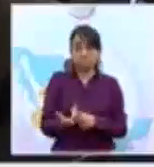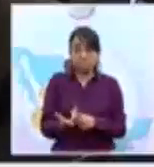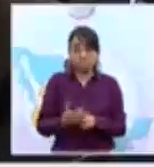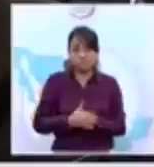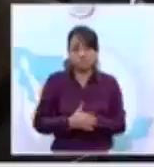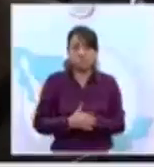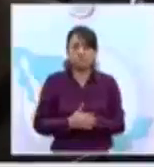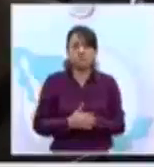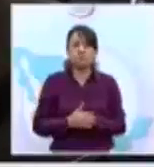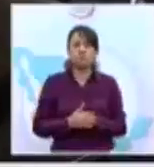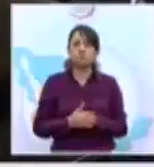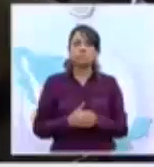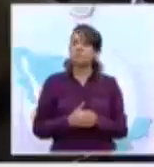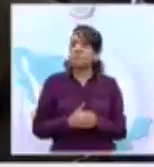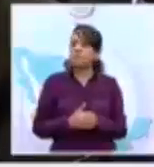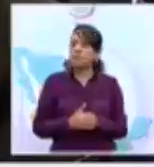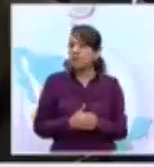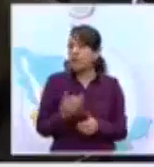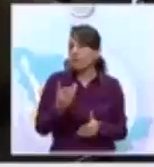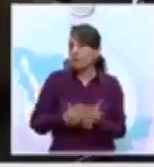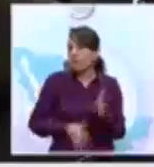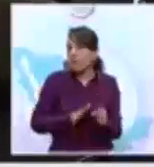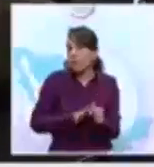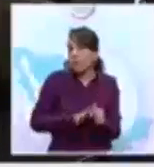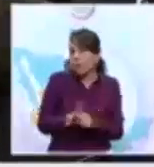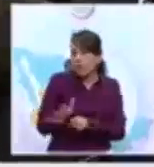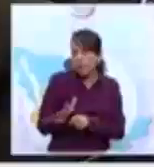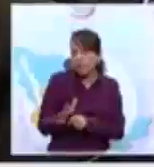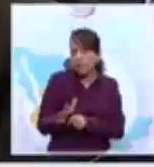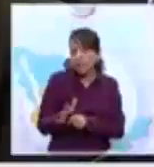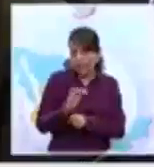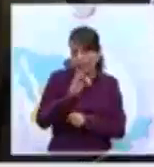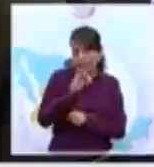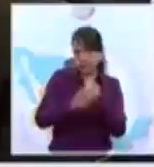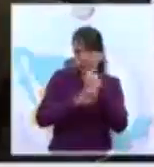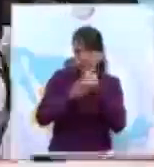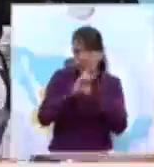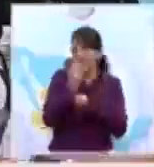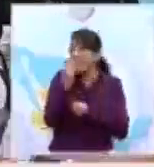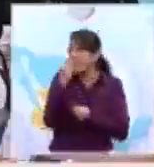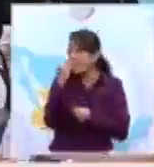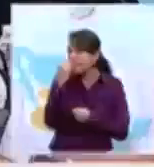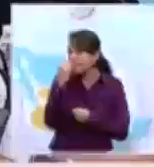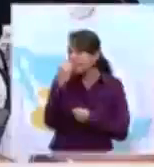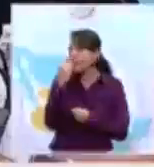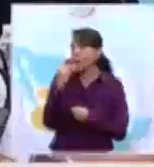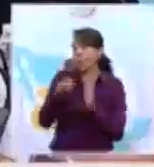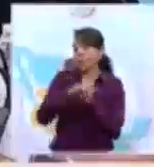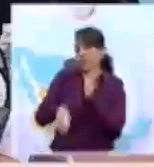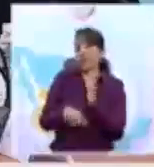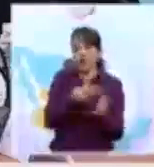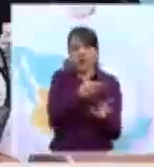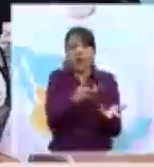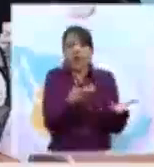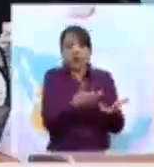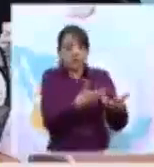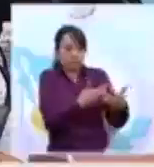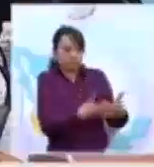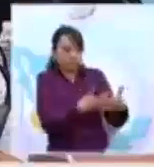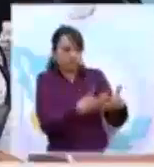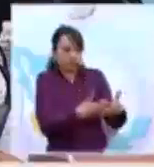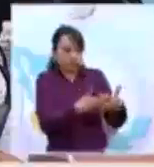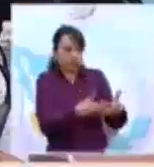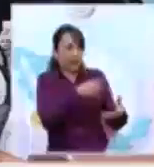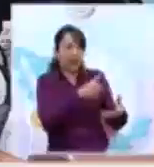es la cadena alimentaria, lo que es desde la nula producción, las propias mermas que se tienen en el